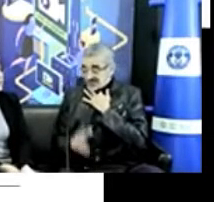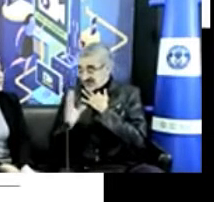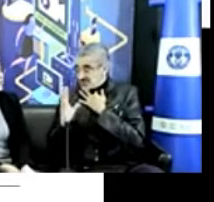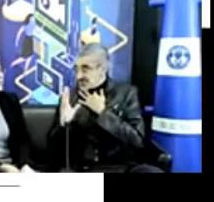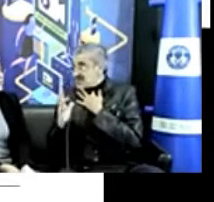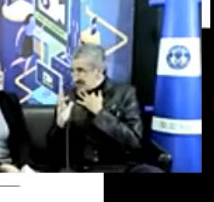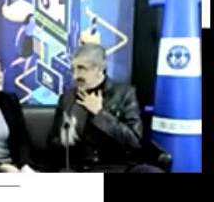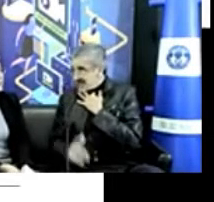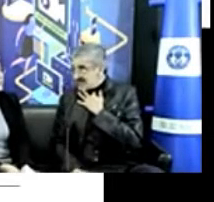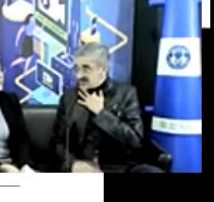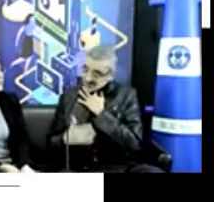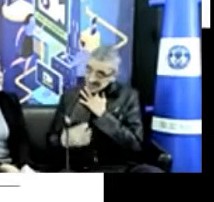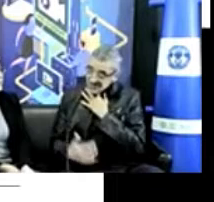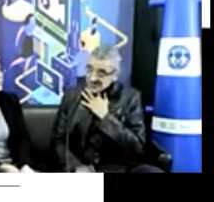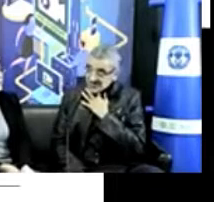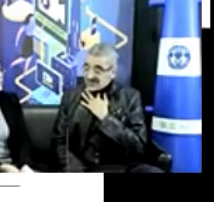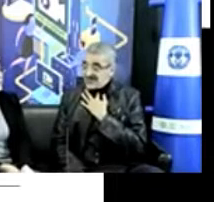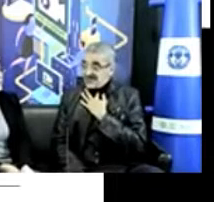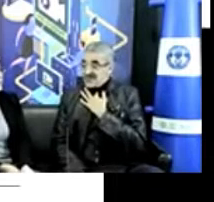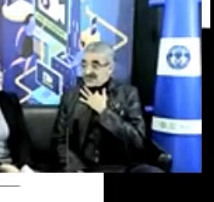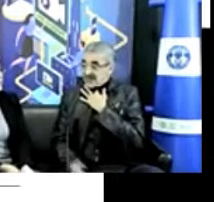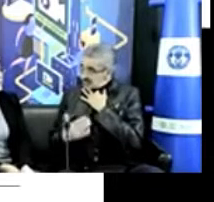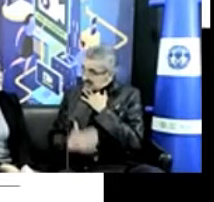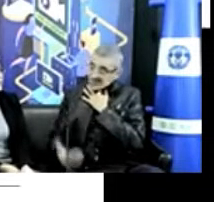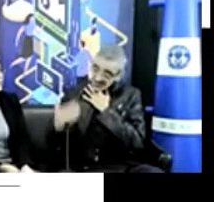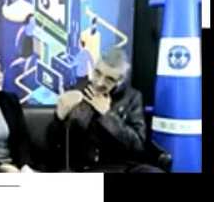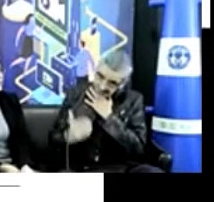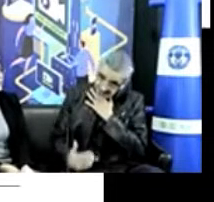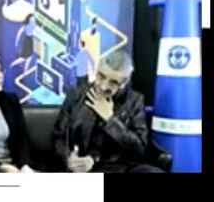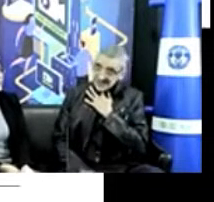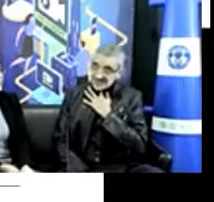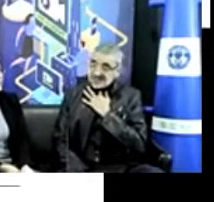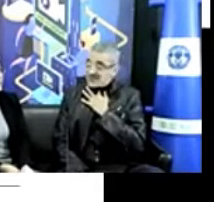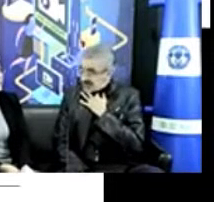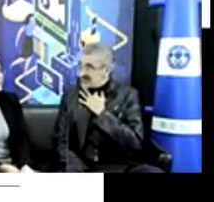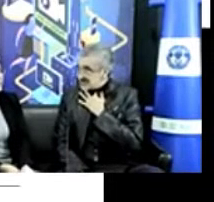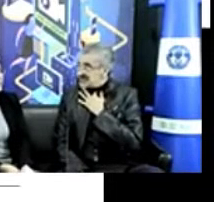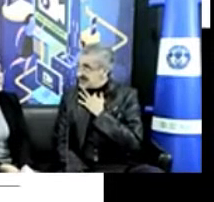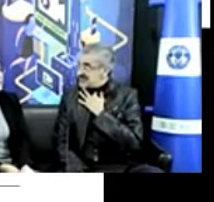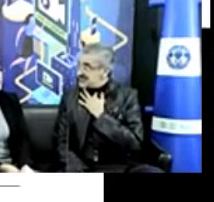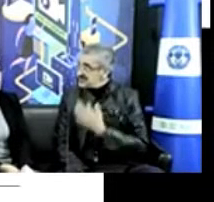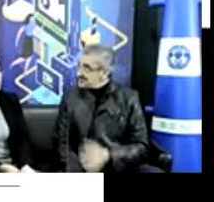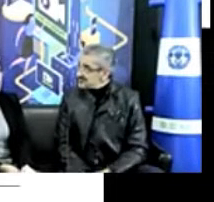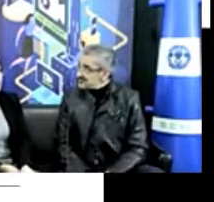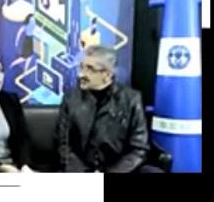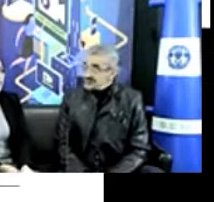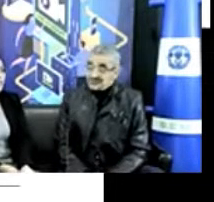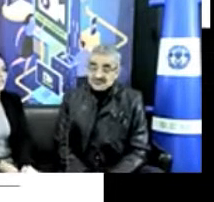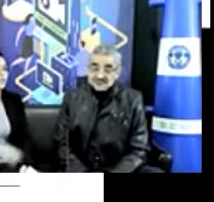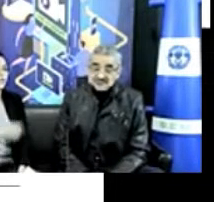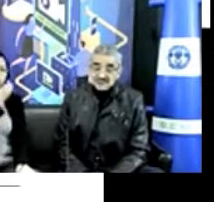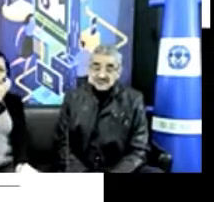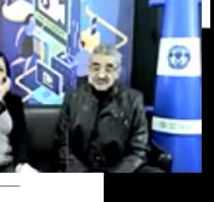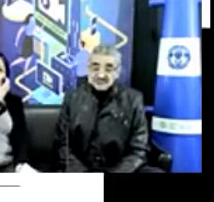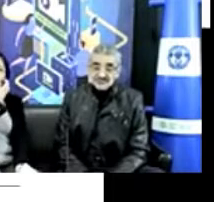Entonces depende mucho de la habilidad de los que intervienen para motivarlo y hacer que estén apegados al tratamiento. Sí, de